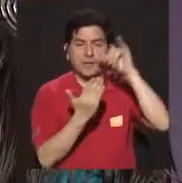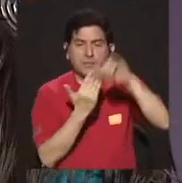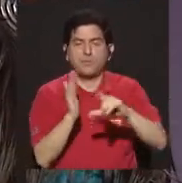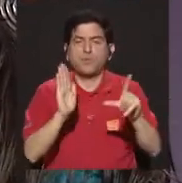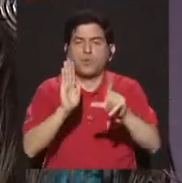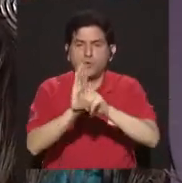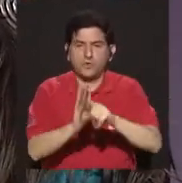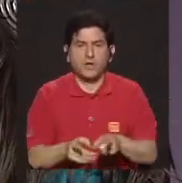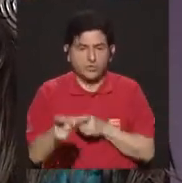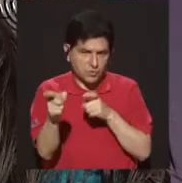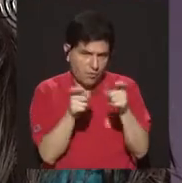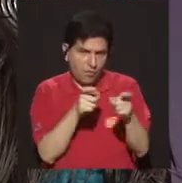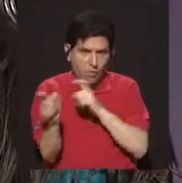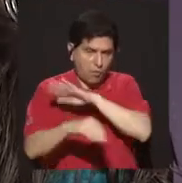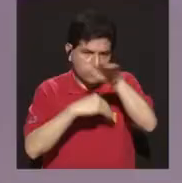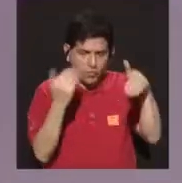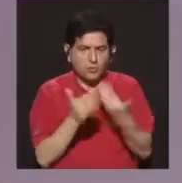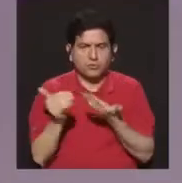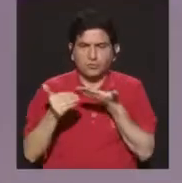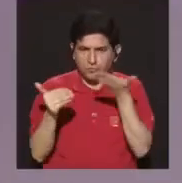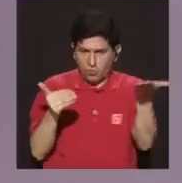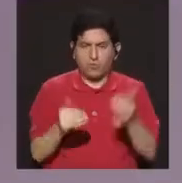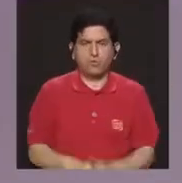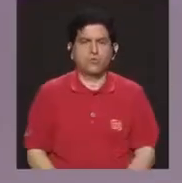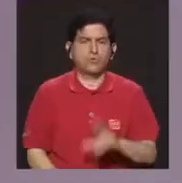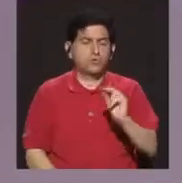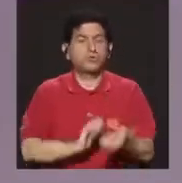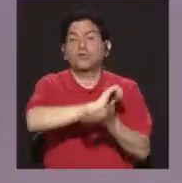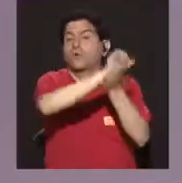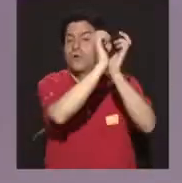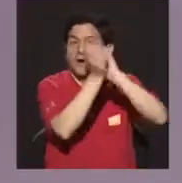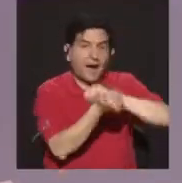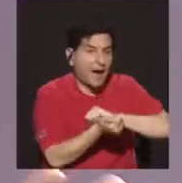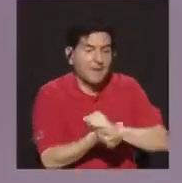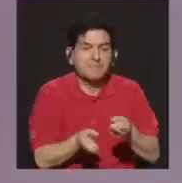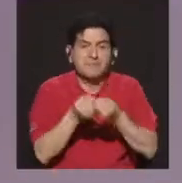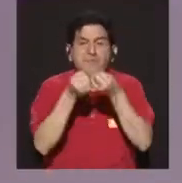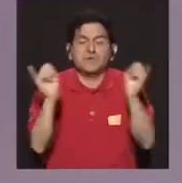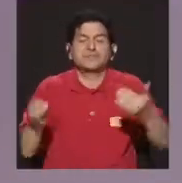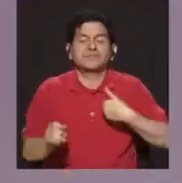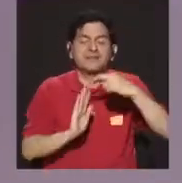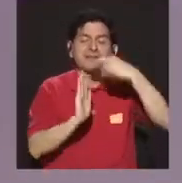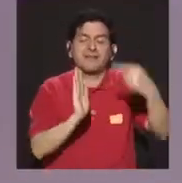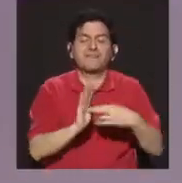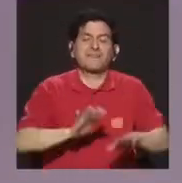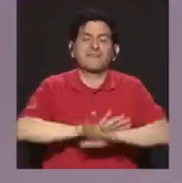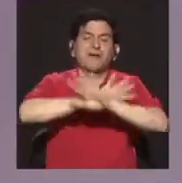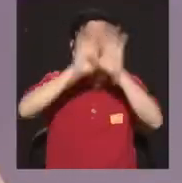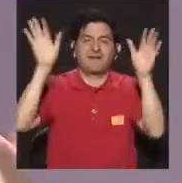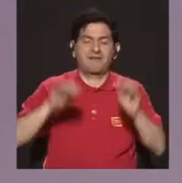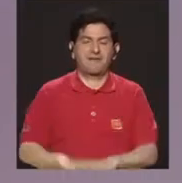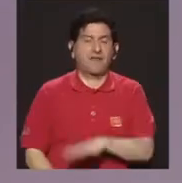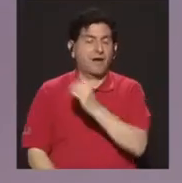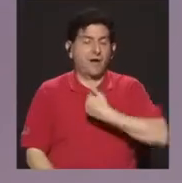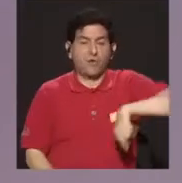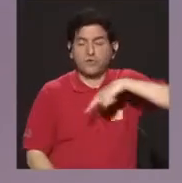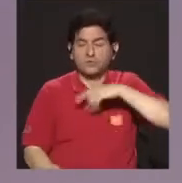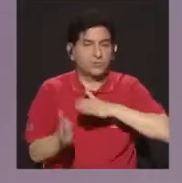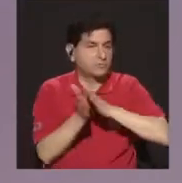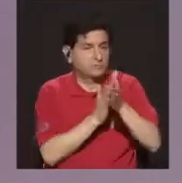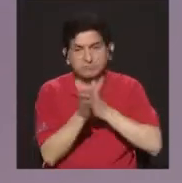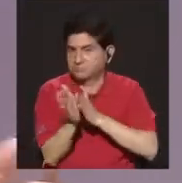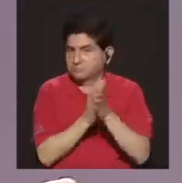que regule justamente todos estos elementos que no hagamos una transición sin tener a reglas claras porque entonces justamente no vamos a poder aprovechar